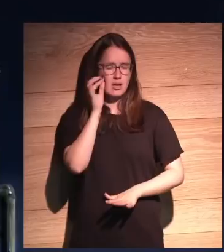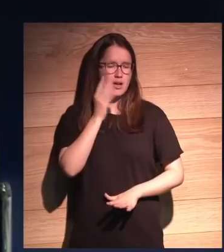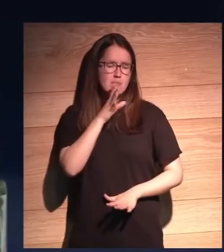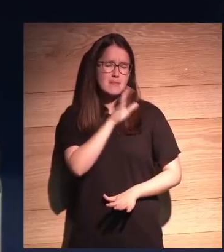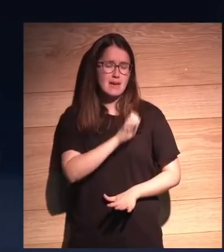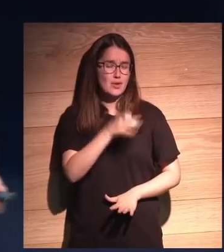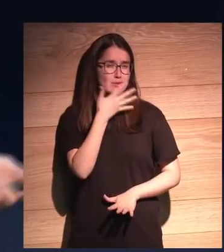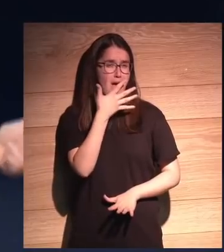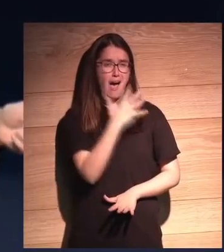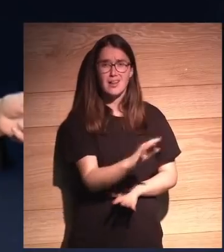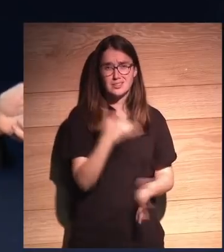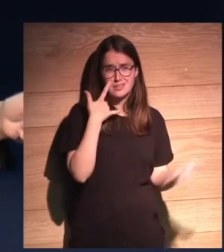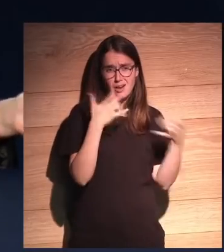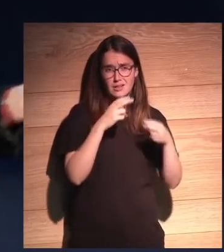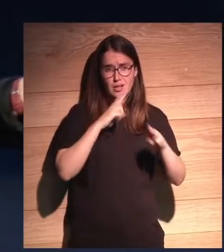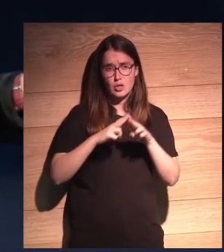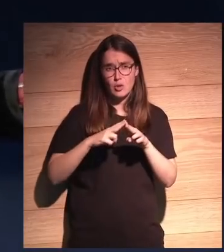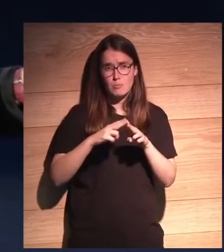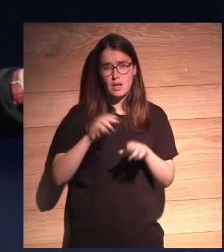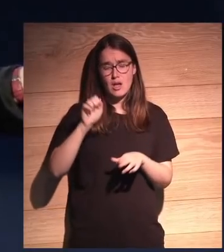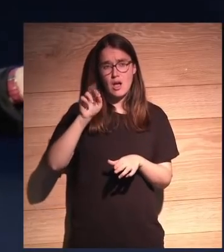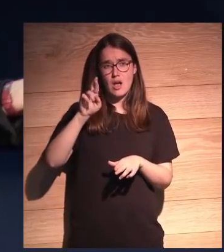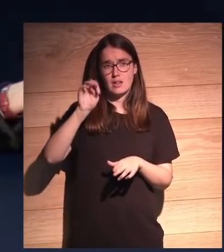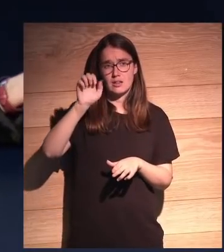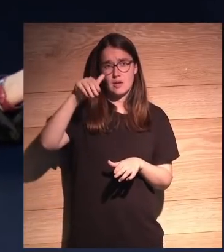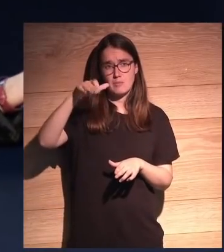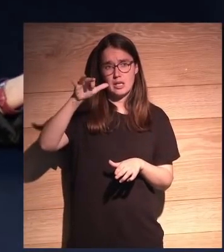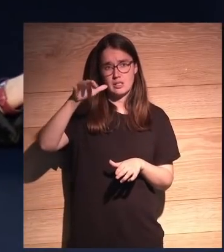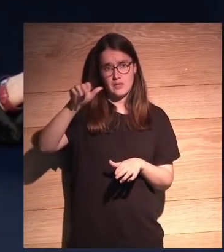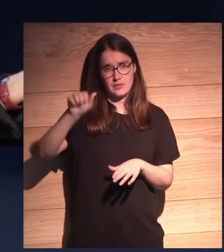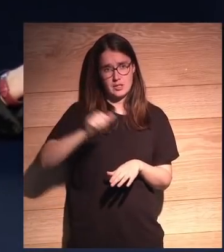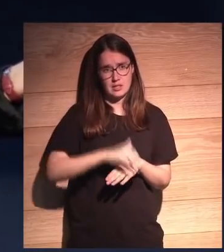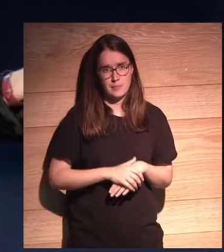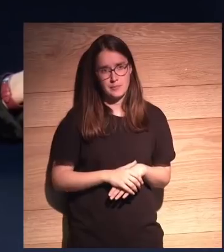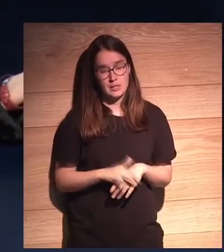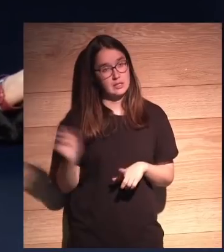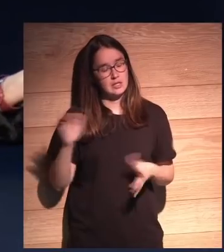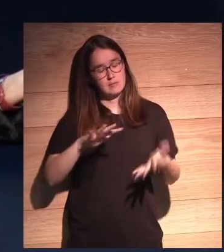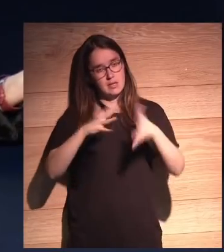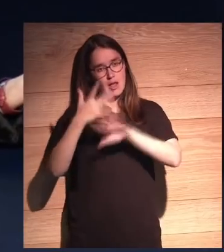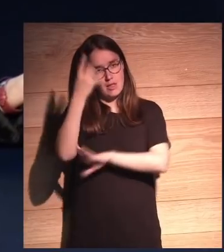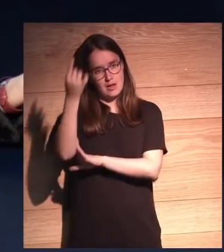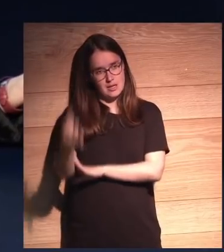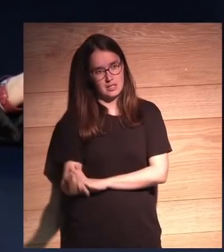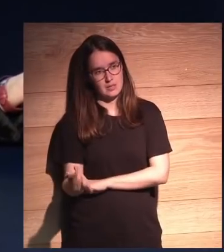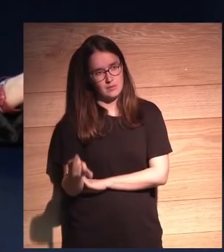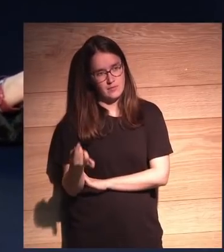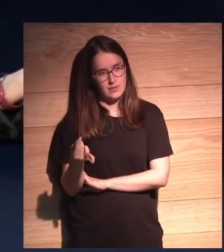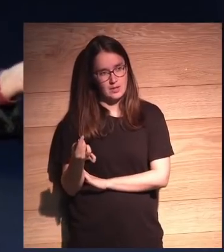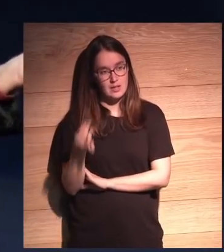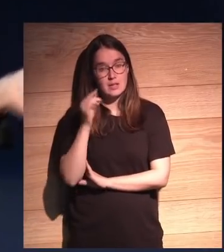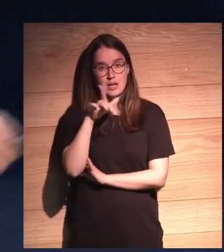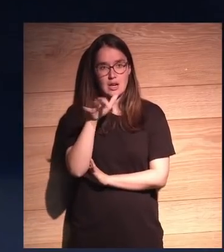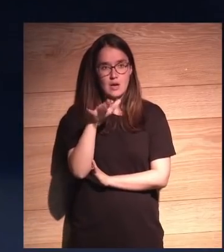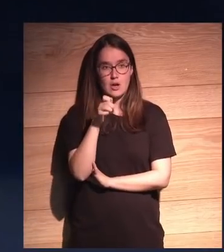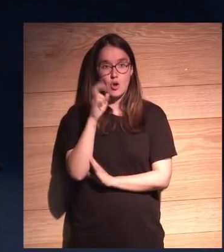genio del arte, llamada Artemisia, ¿no? Esta es la interpretación de